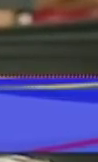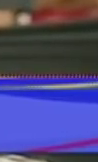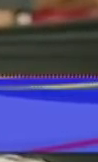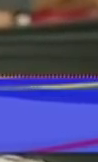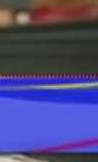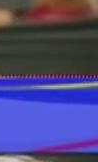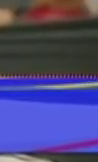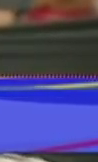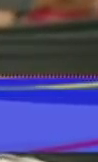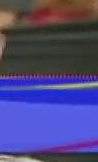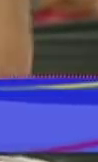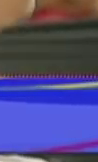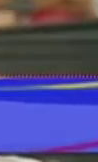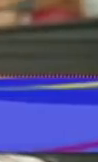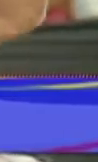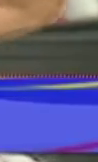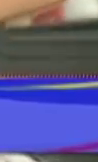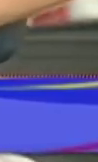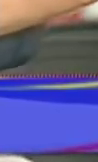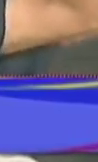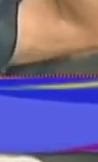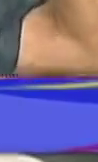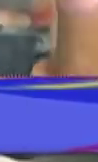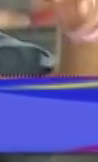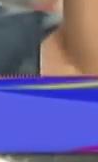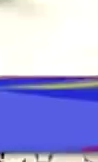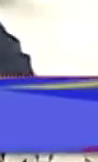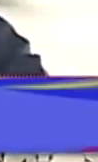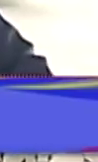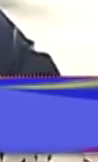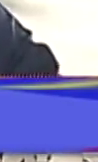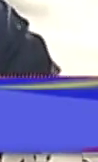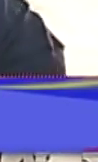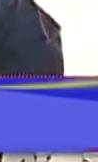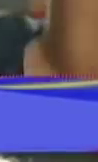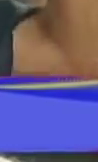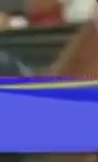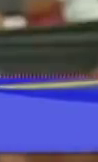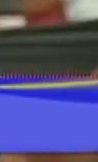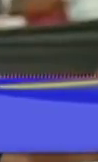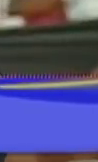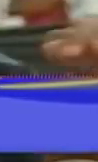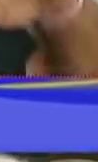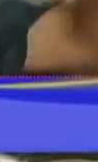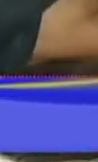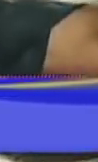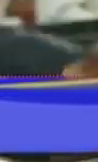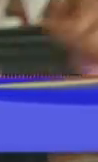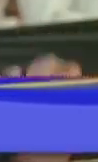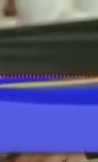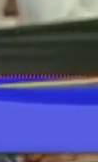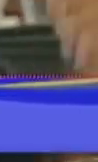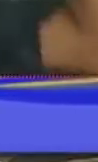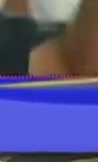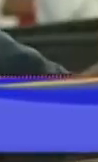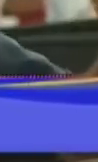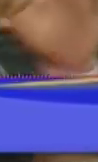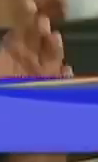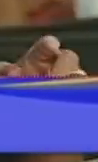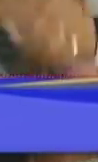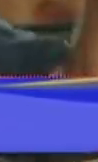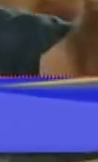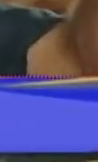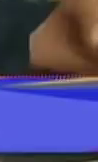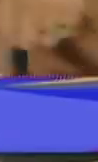2001. Suspendimos y pasamos a ser el primer país en el mundo que elimina la pesca industrial por